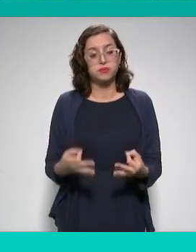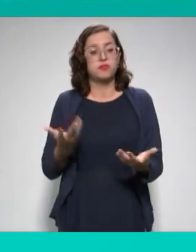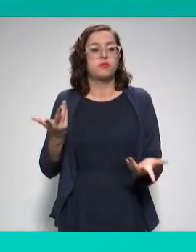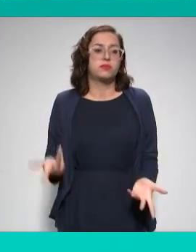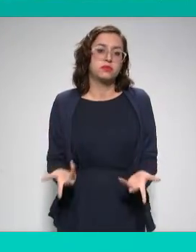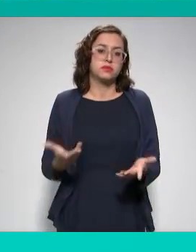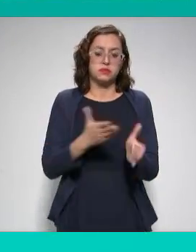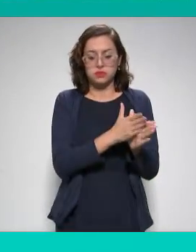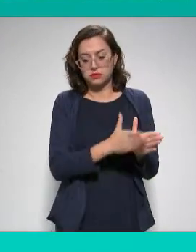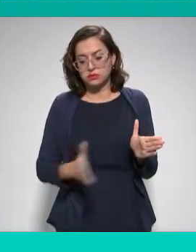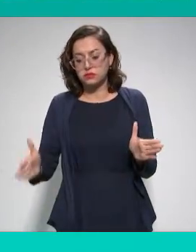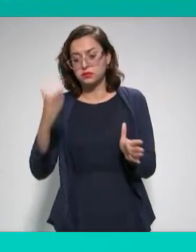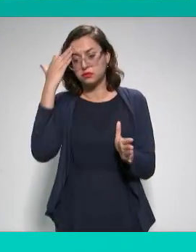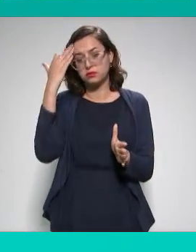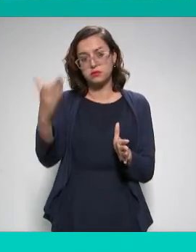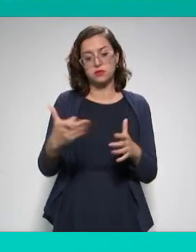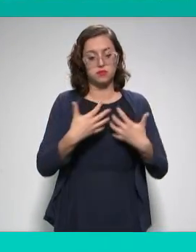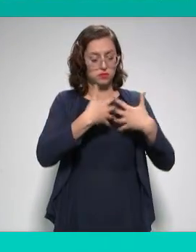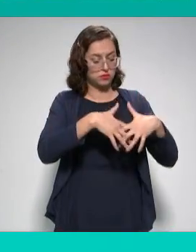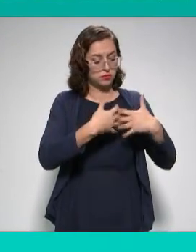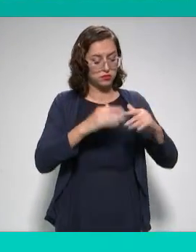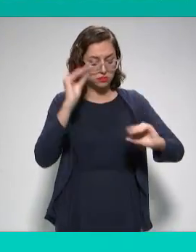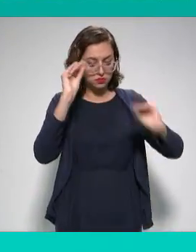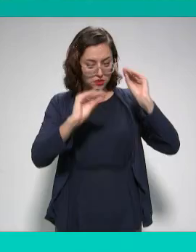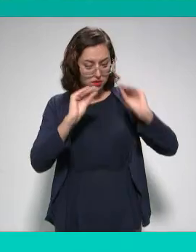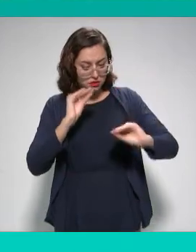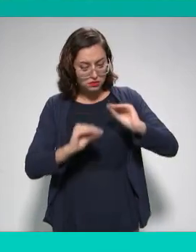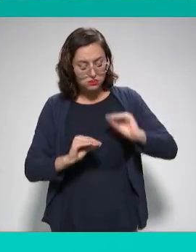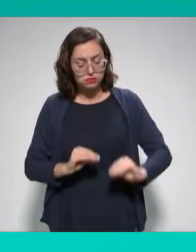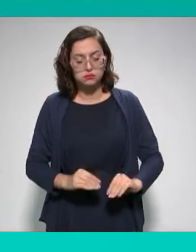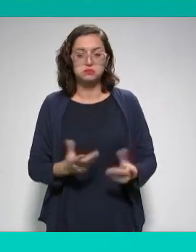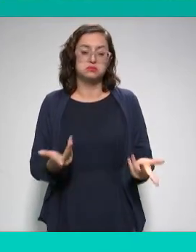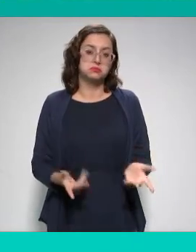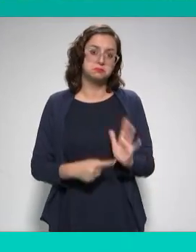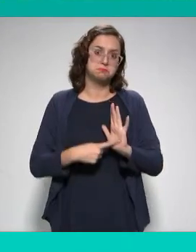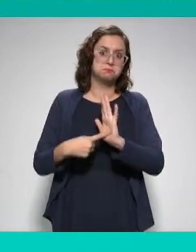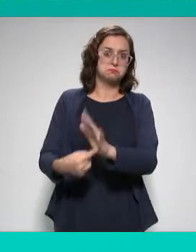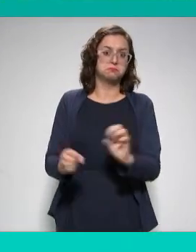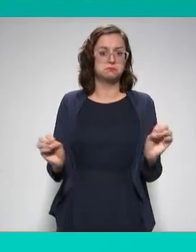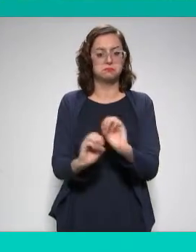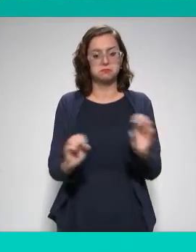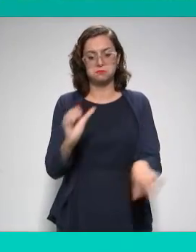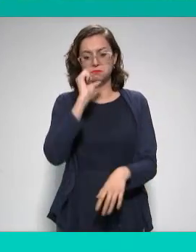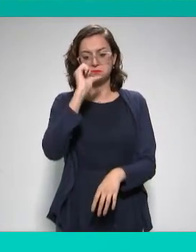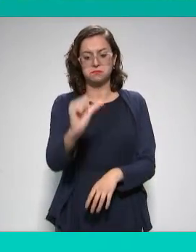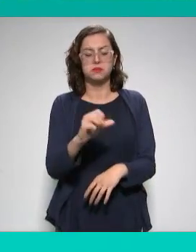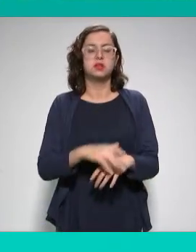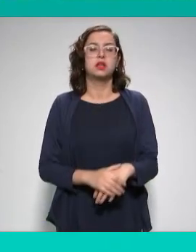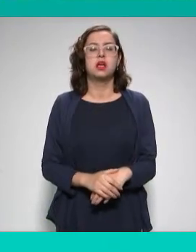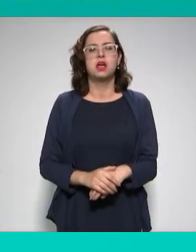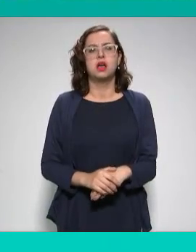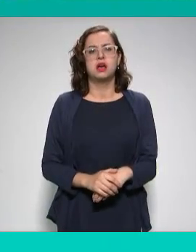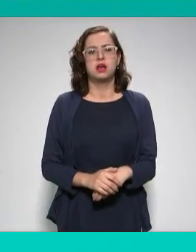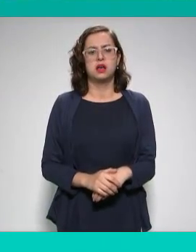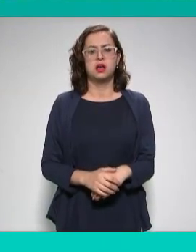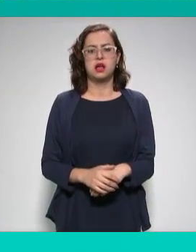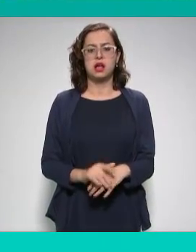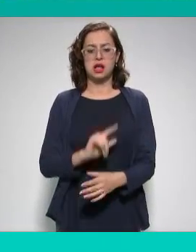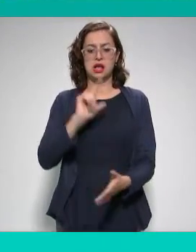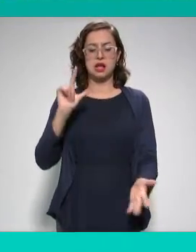estaba en una etapa de procesamiento y validación al respecto de la revisión de la ley general en materia de